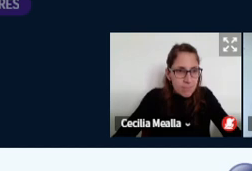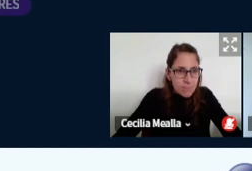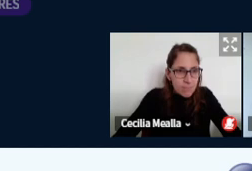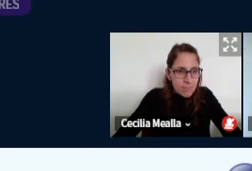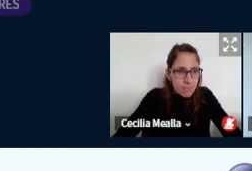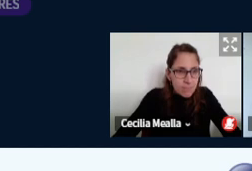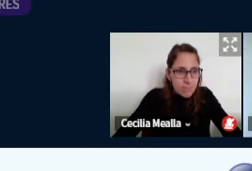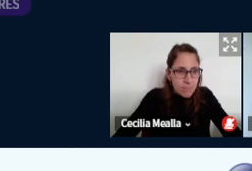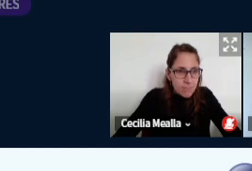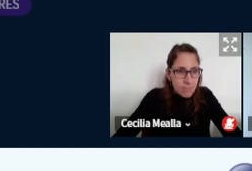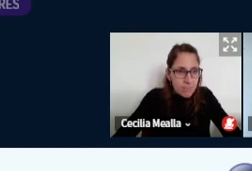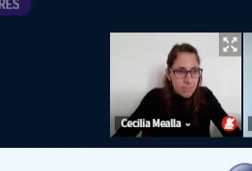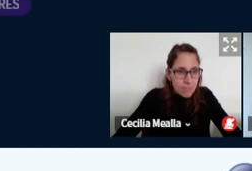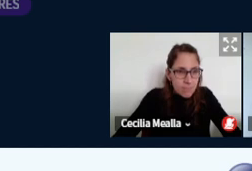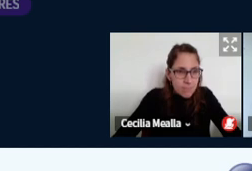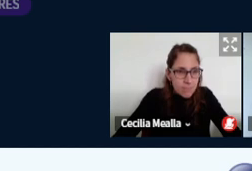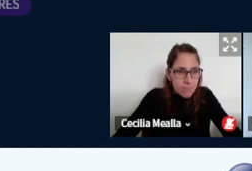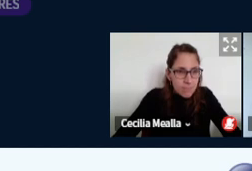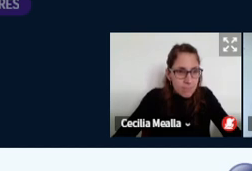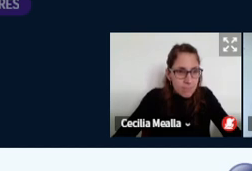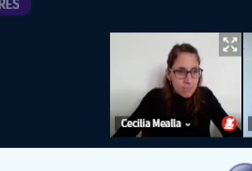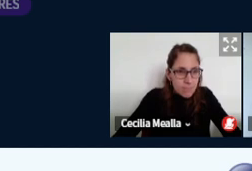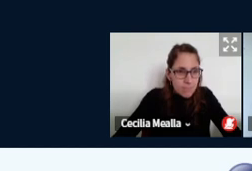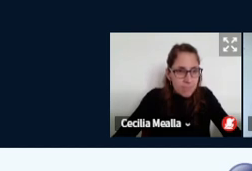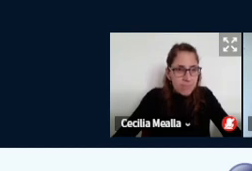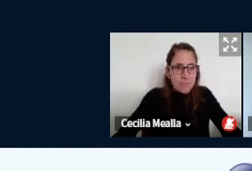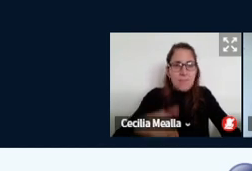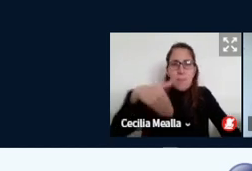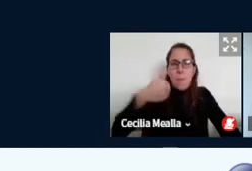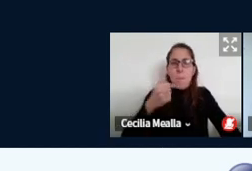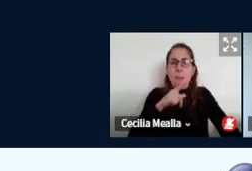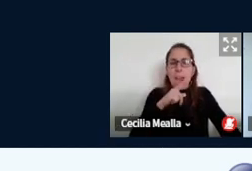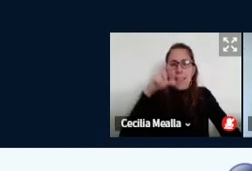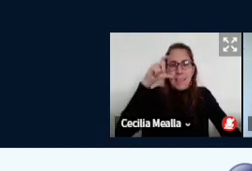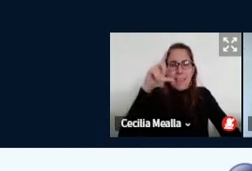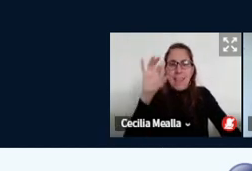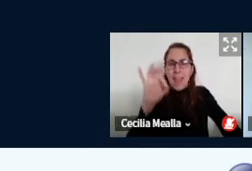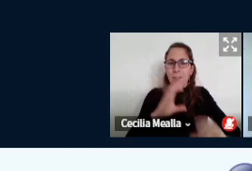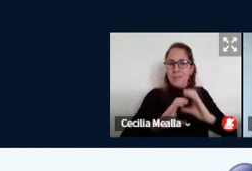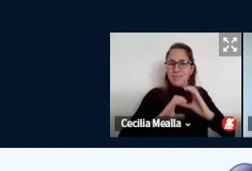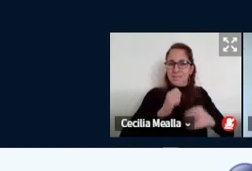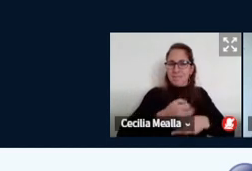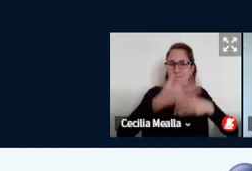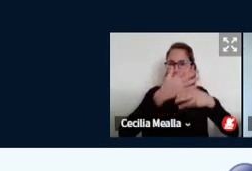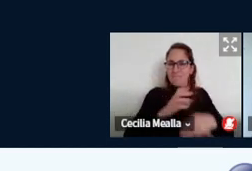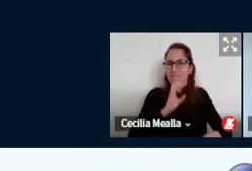Ay, Mateo me hizo el día hoy, entre que éramos pura maldad y que estamos los mejores.